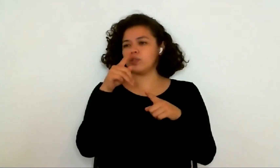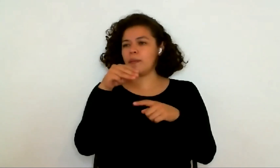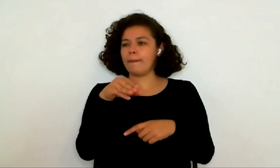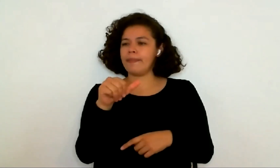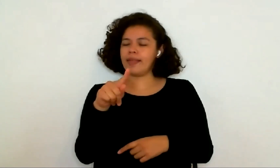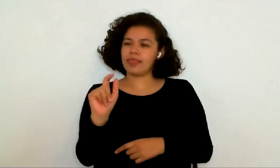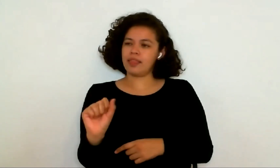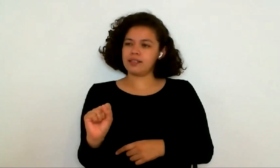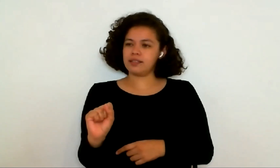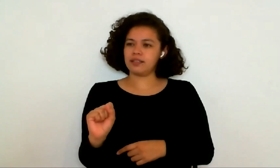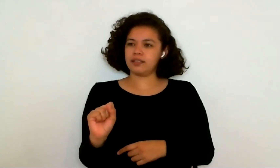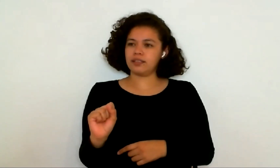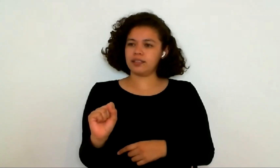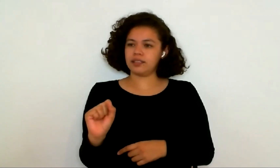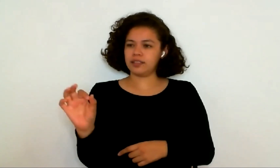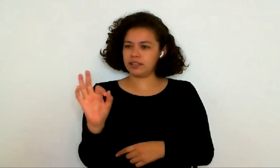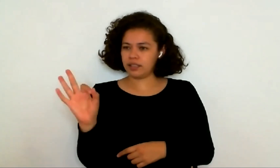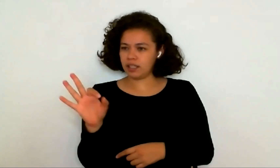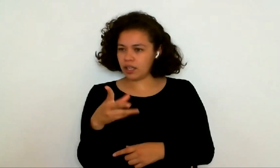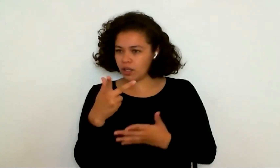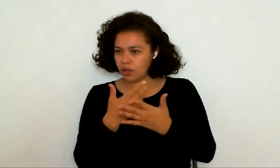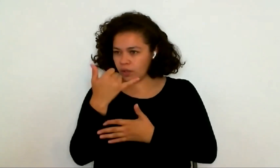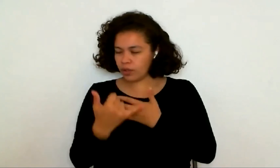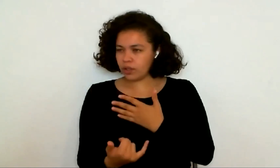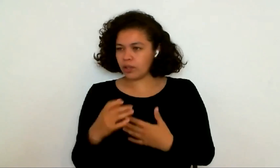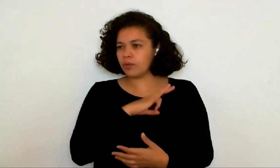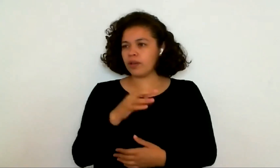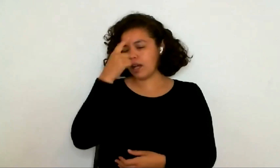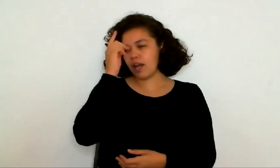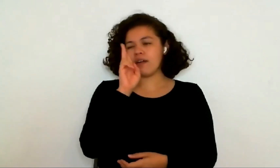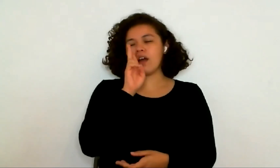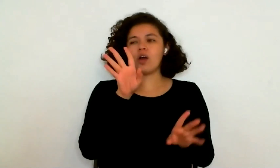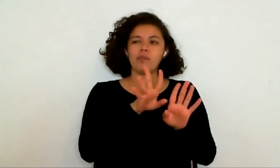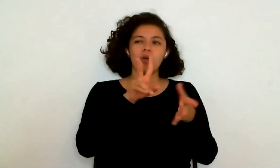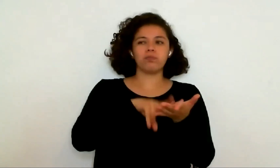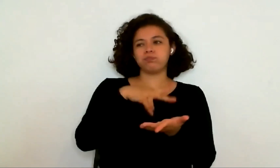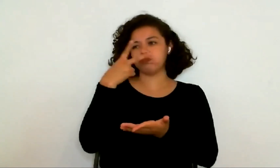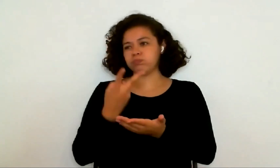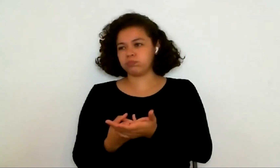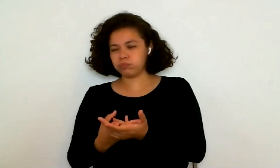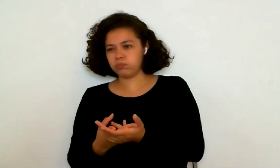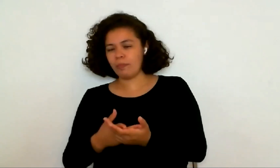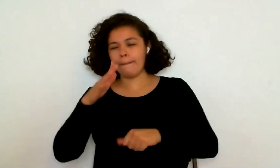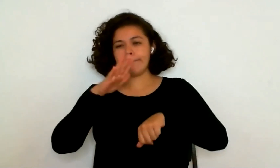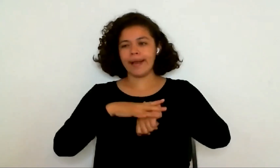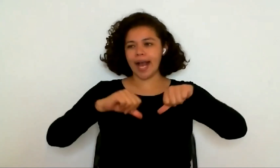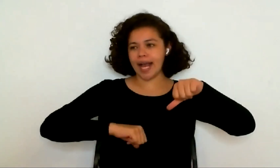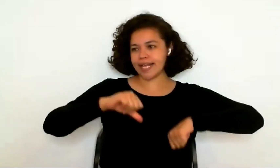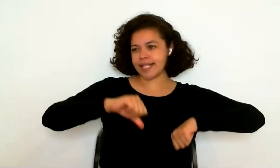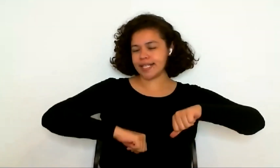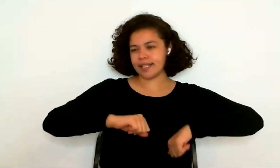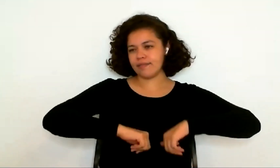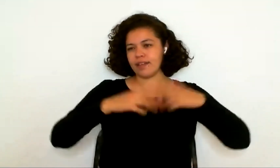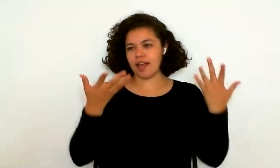Muy probablemente habrá proyectos que puedan ser vistos como mixtos, ¿no? Es decir, tengas más actividades